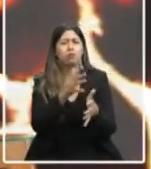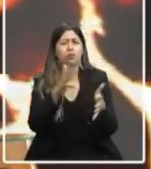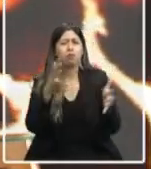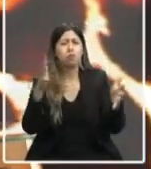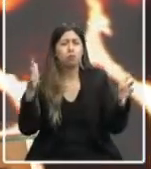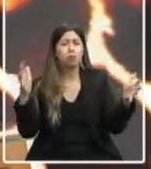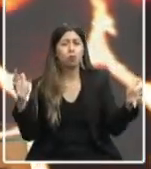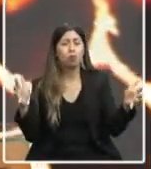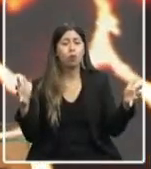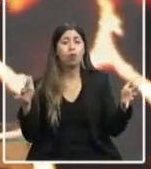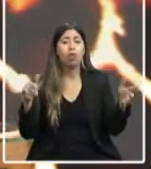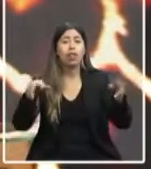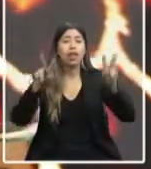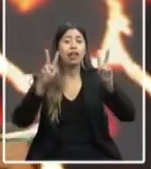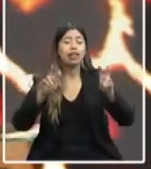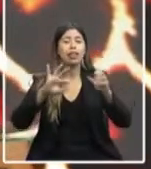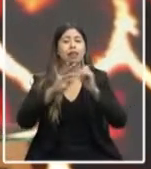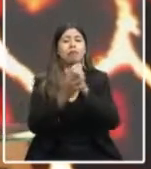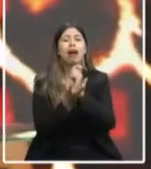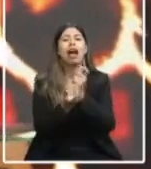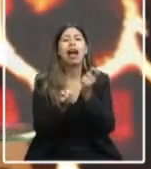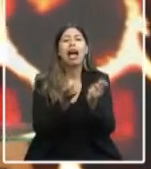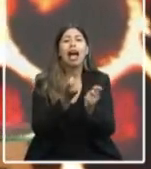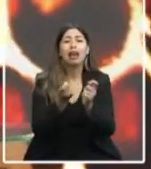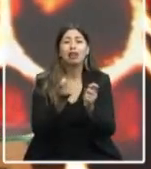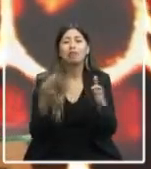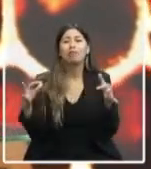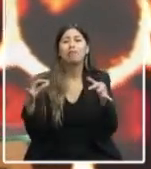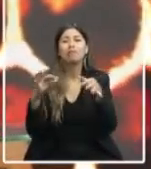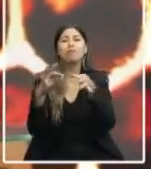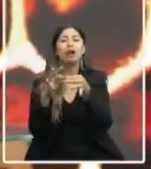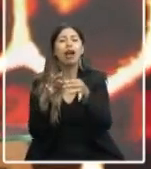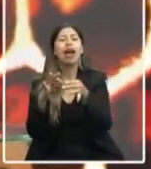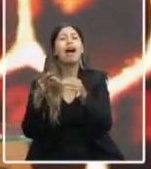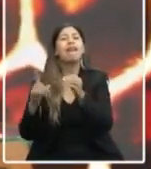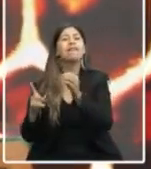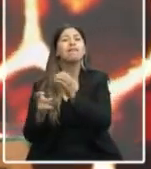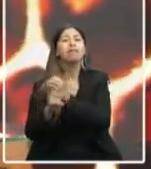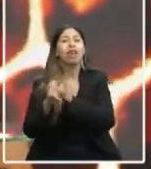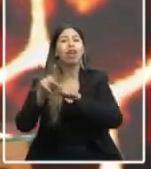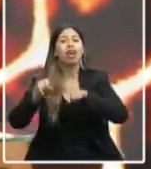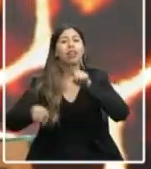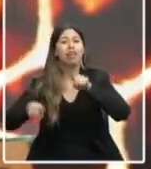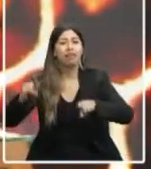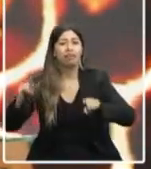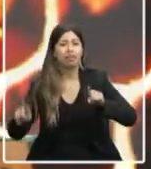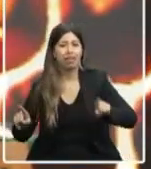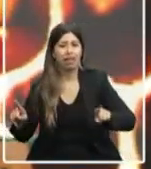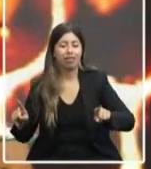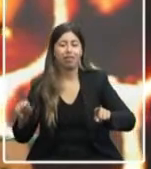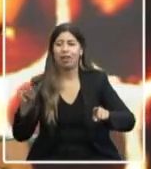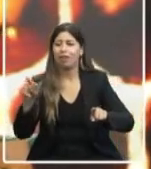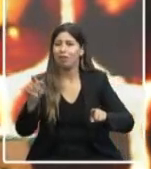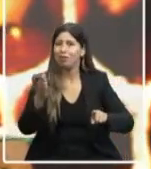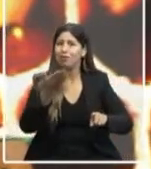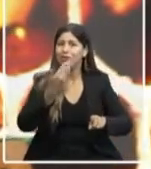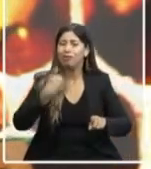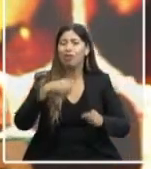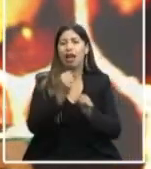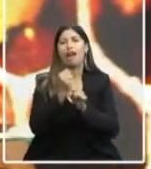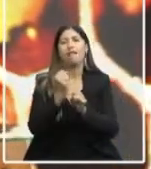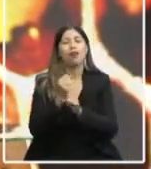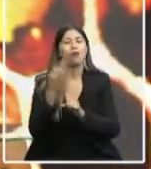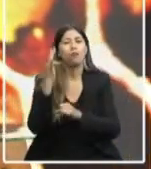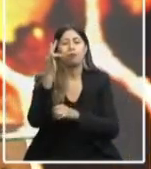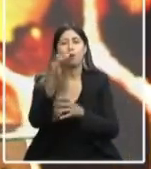materia de economía en relación a la biodiversidad, y ahí tenemos mucho trabajo por delante en países como el